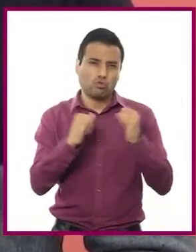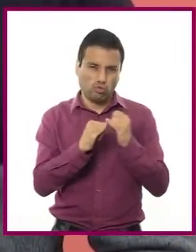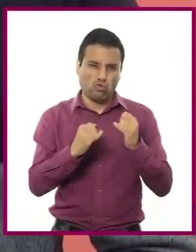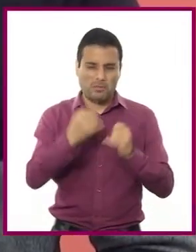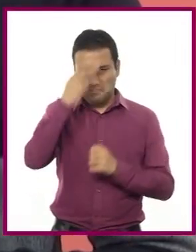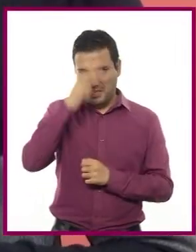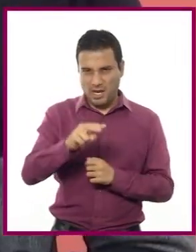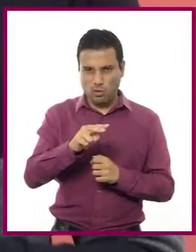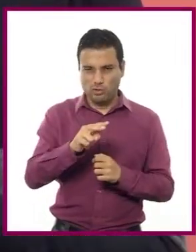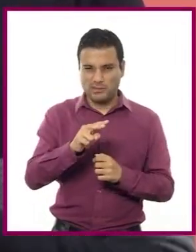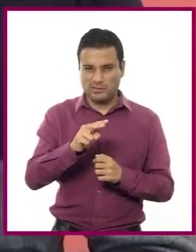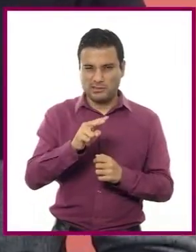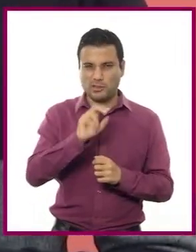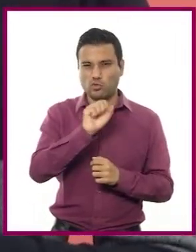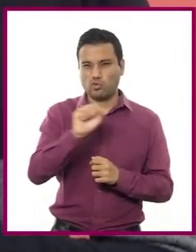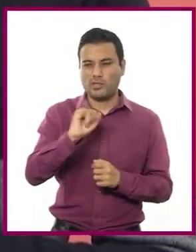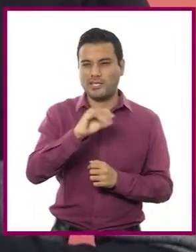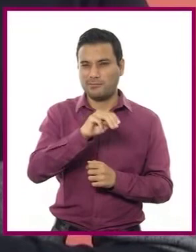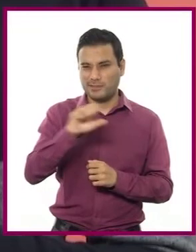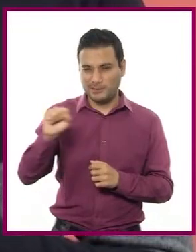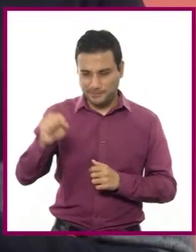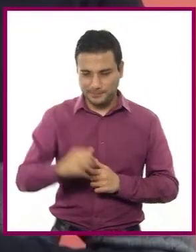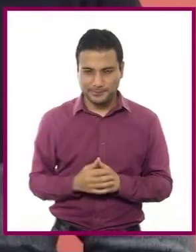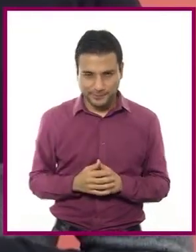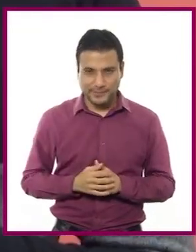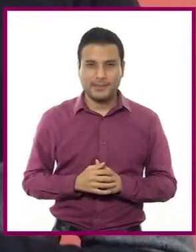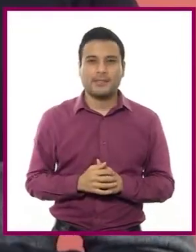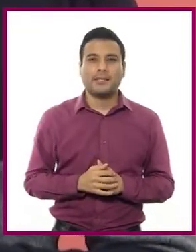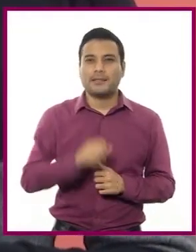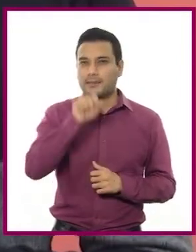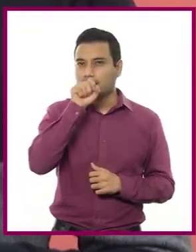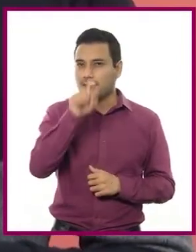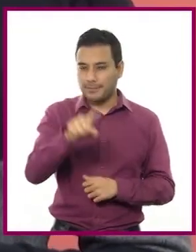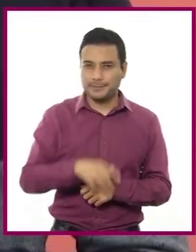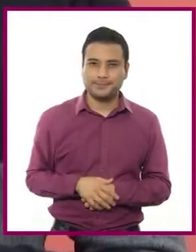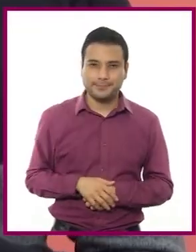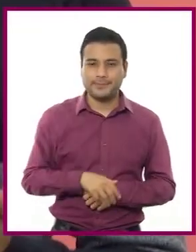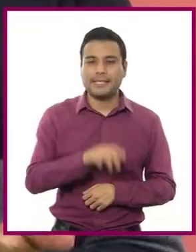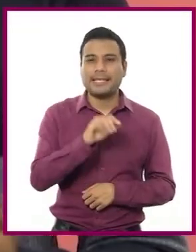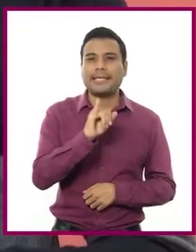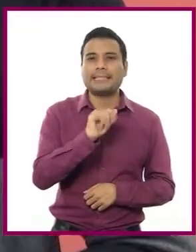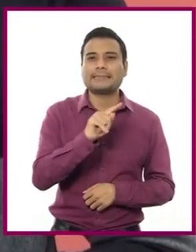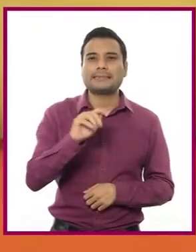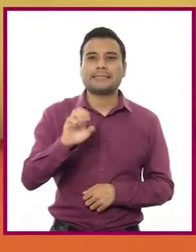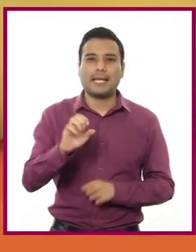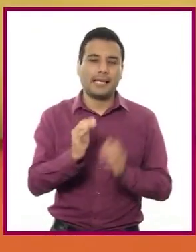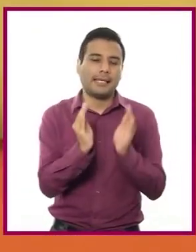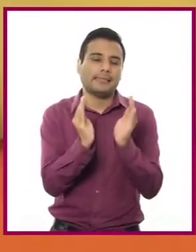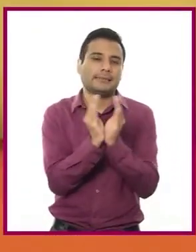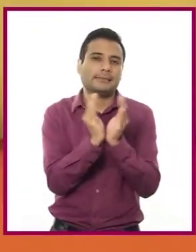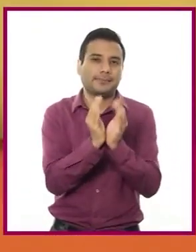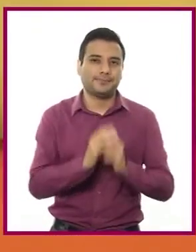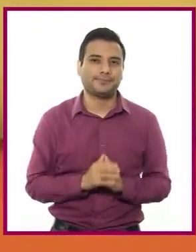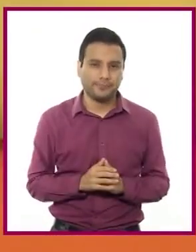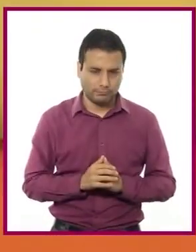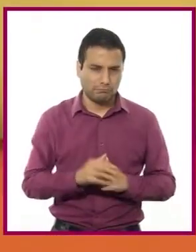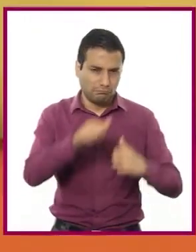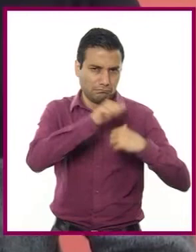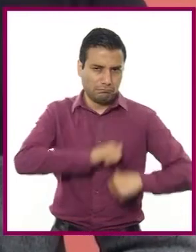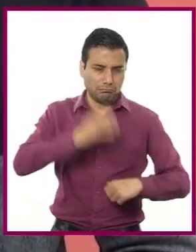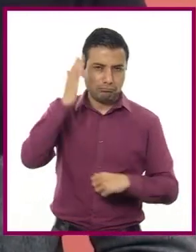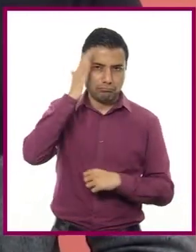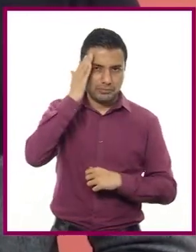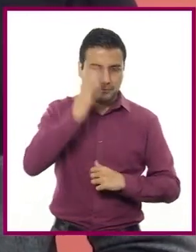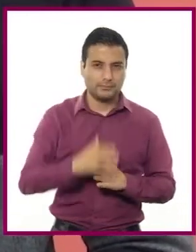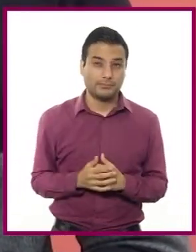Seguro Social, Instituto de Seguridad y Servicios Sociales de los Trabajadores del Estado. Sin embargo, la